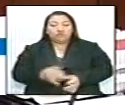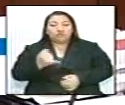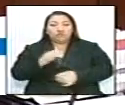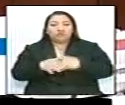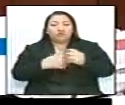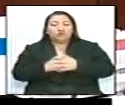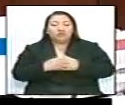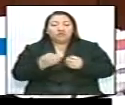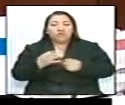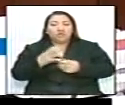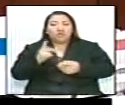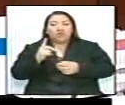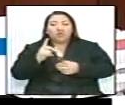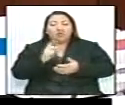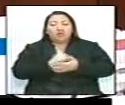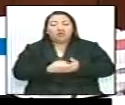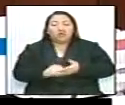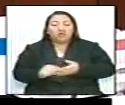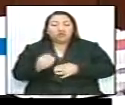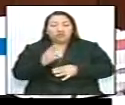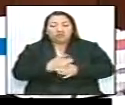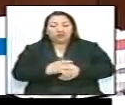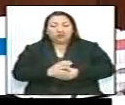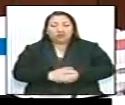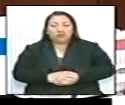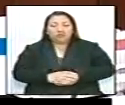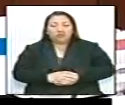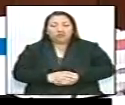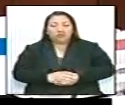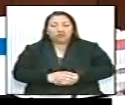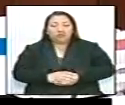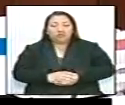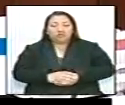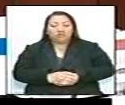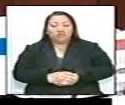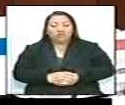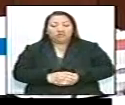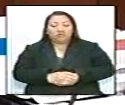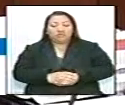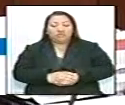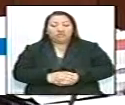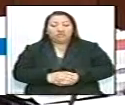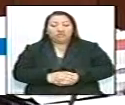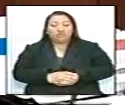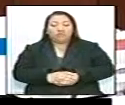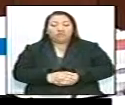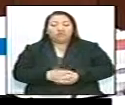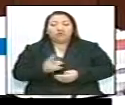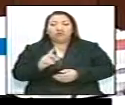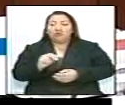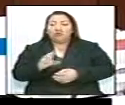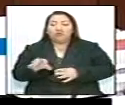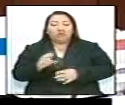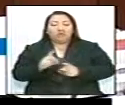transcurrieron mes y medio y no hubo ningún problema,